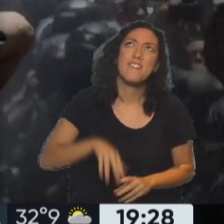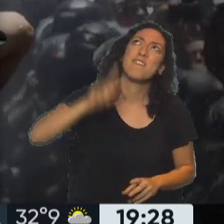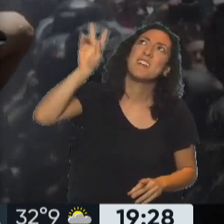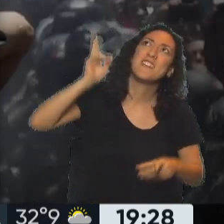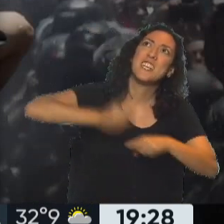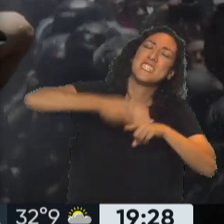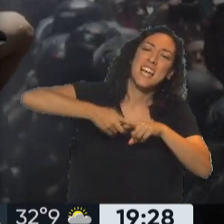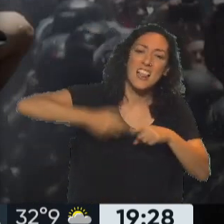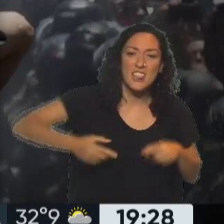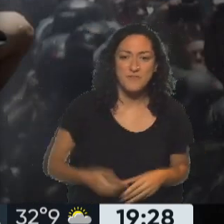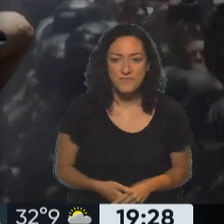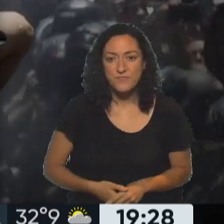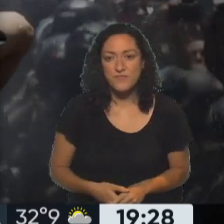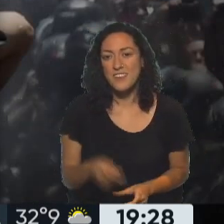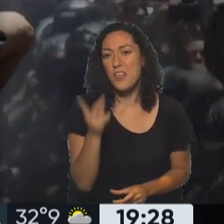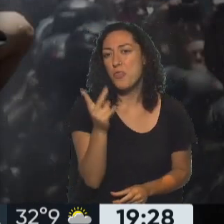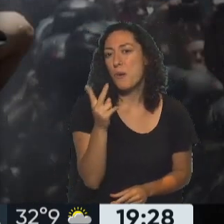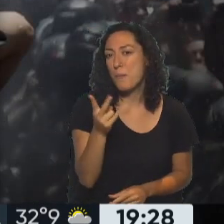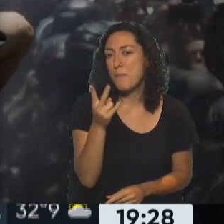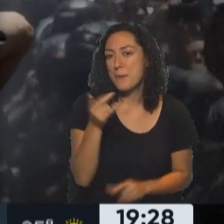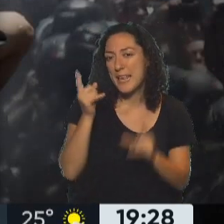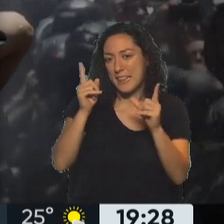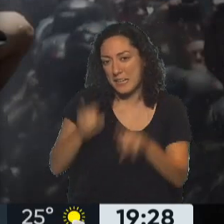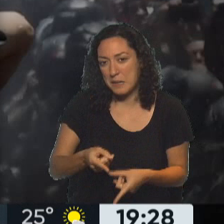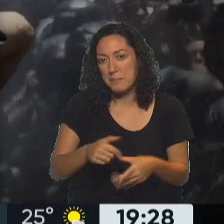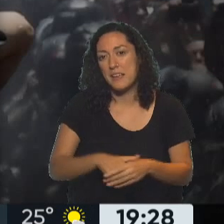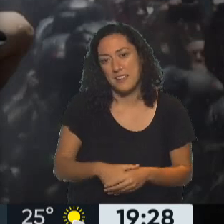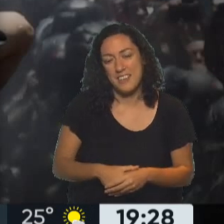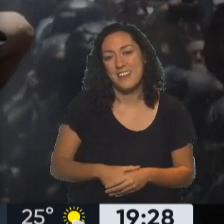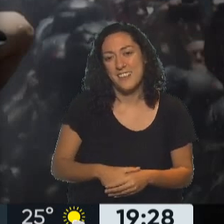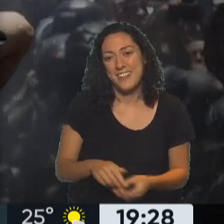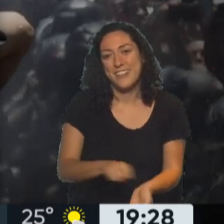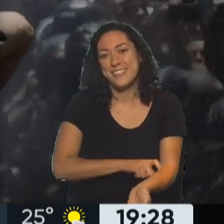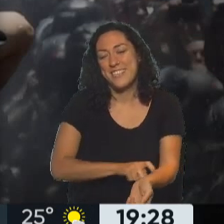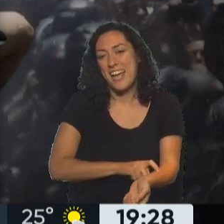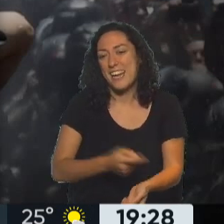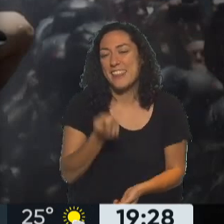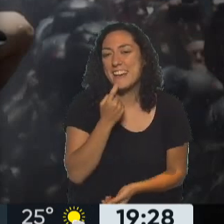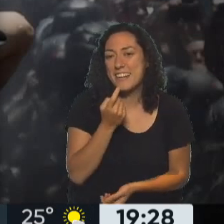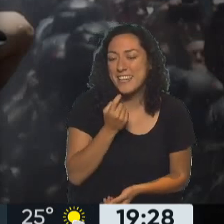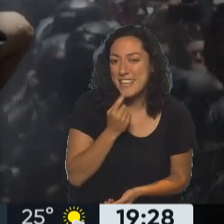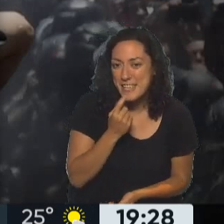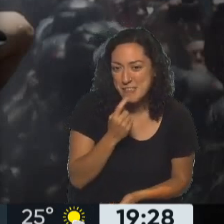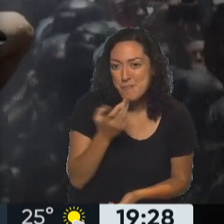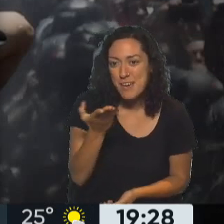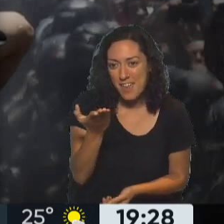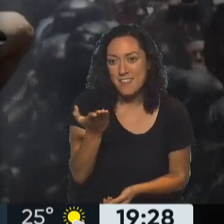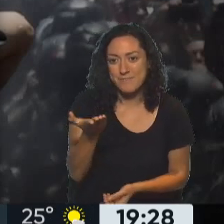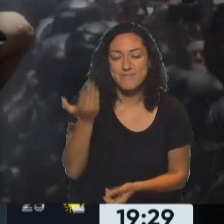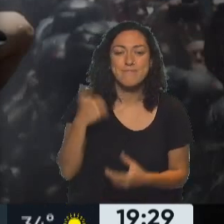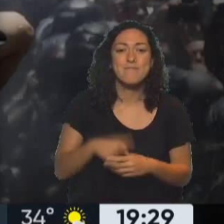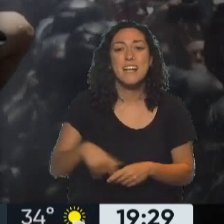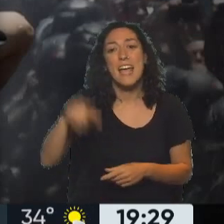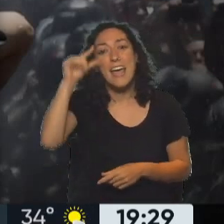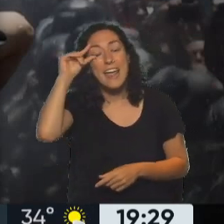festejando. Y esta dupla, ¿no? Esta dupla que le corre la sangre riverplatense por el cuerpo porque tenemos a